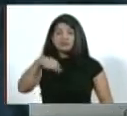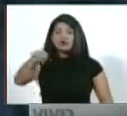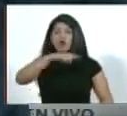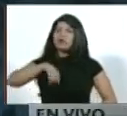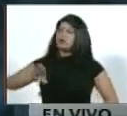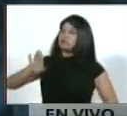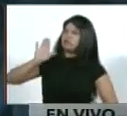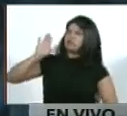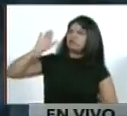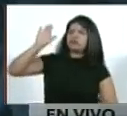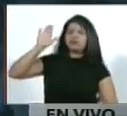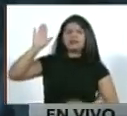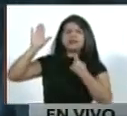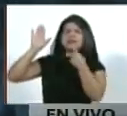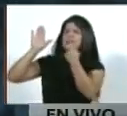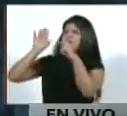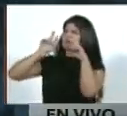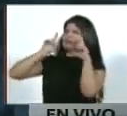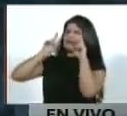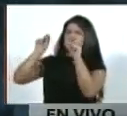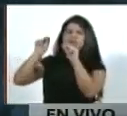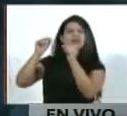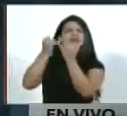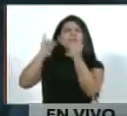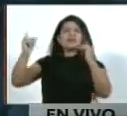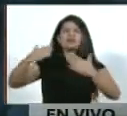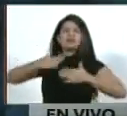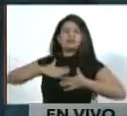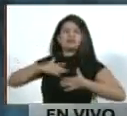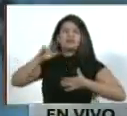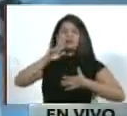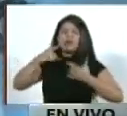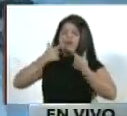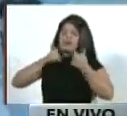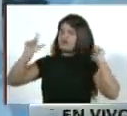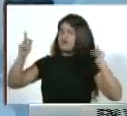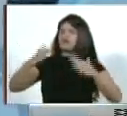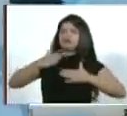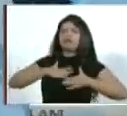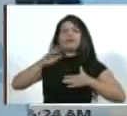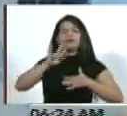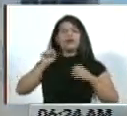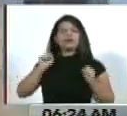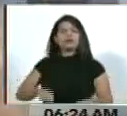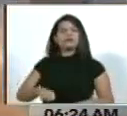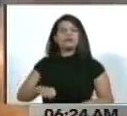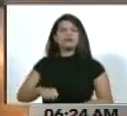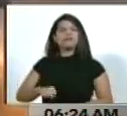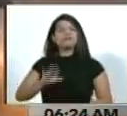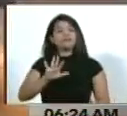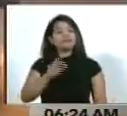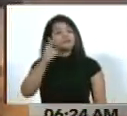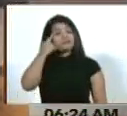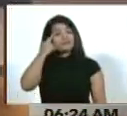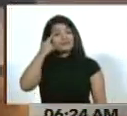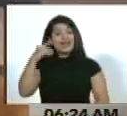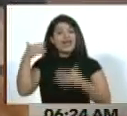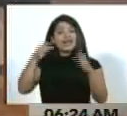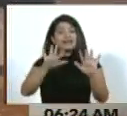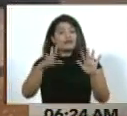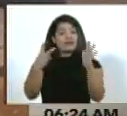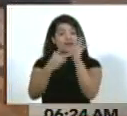levantaron la mano y dijeron independencia, libertad. ¿Y por qué este día 19 de